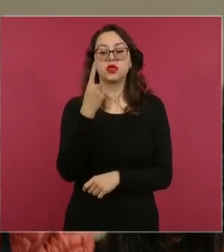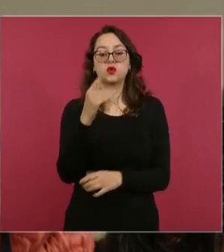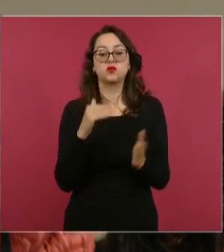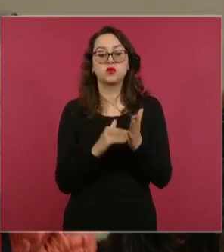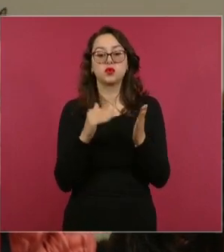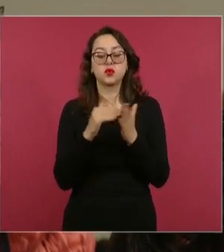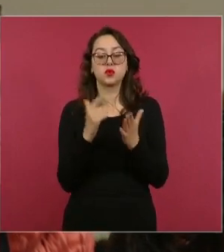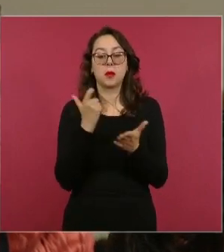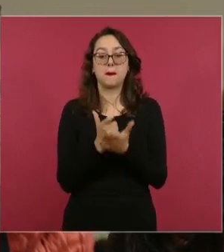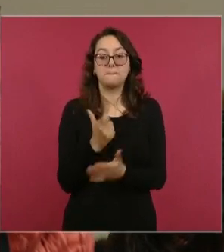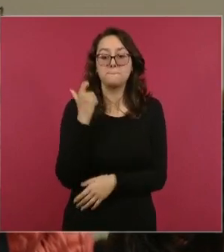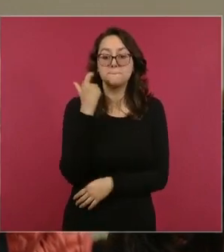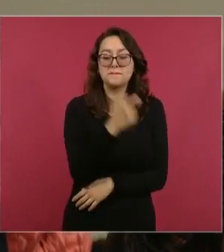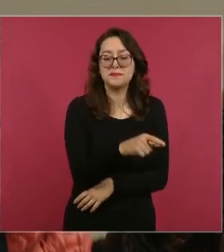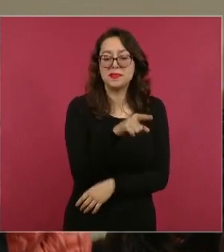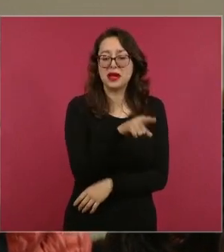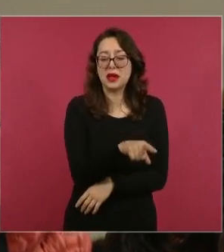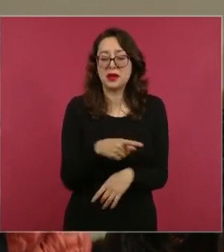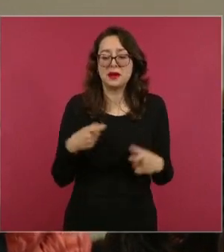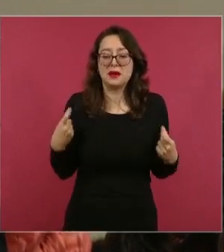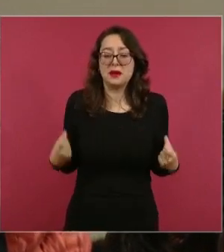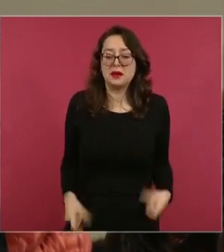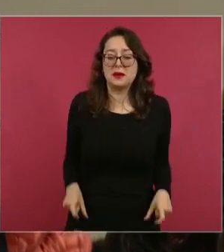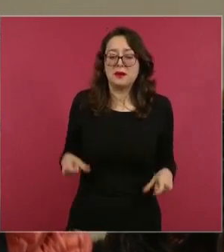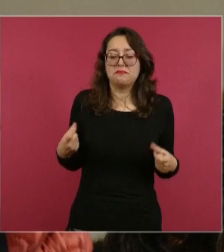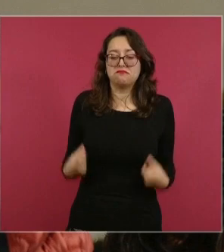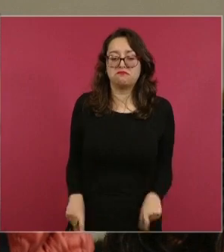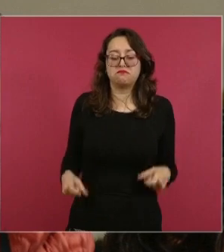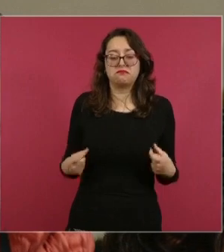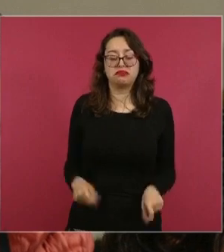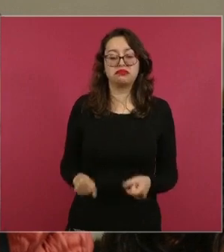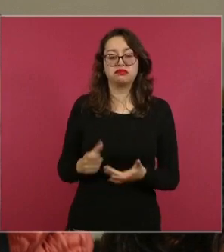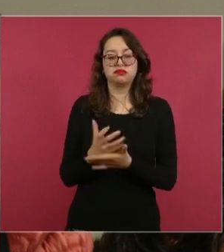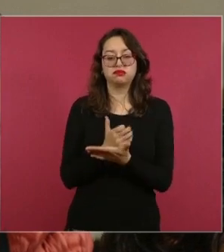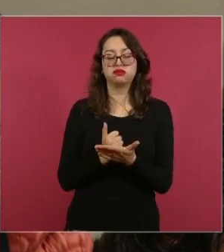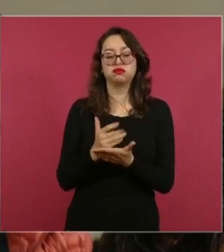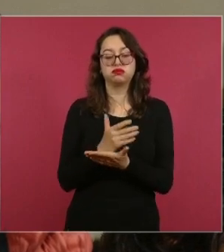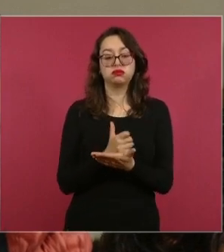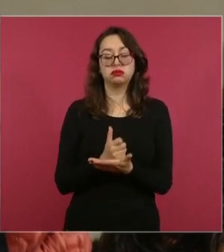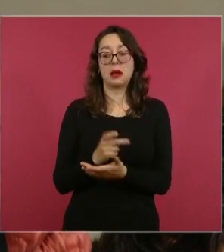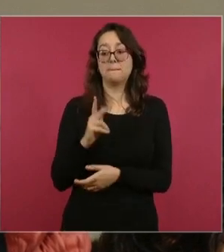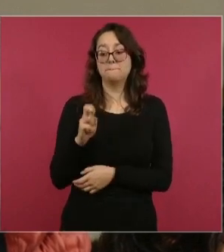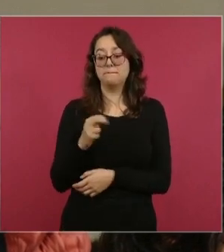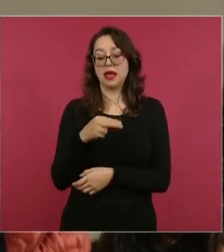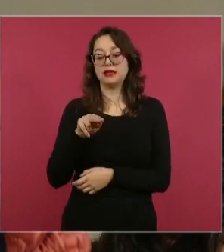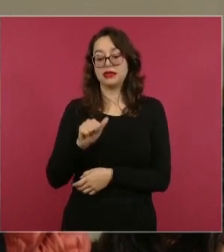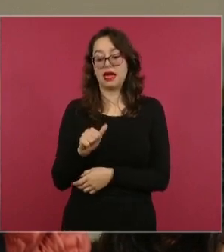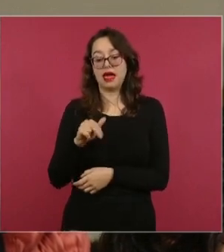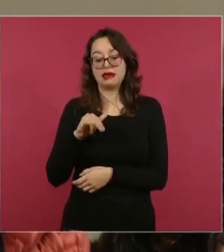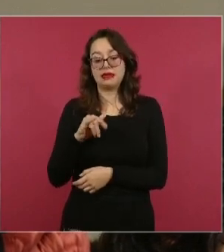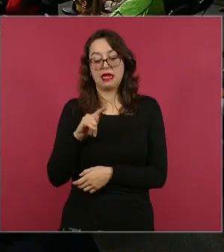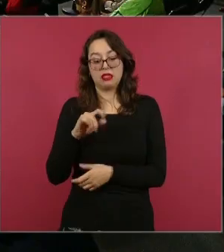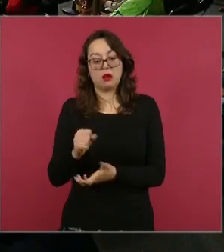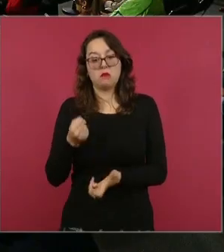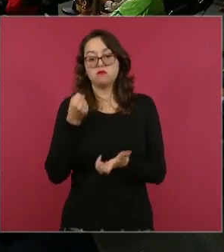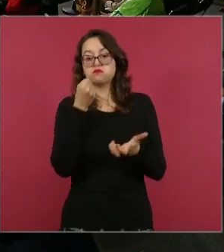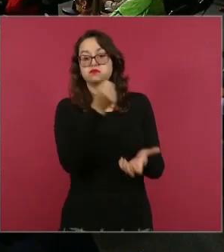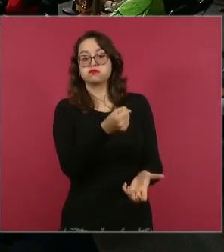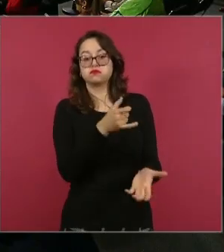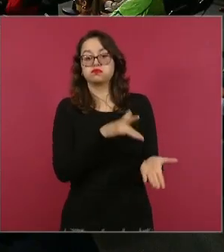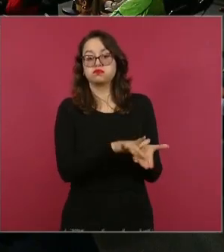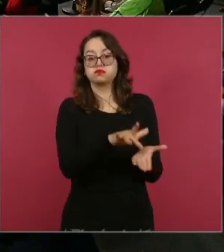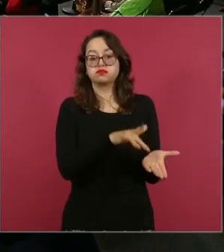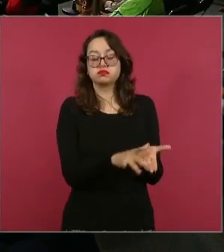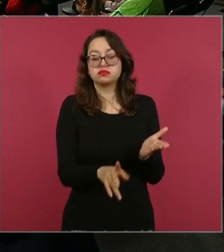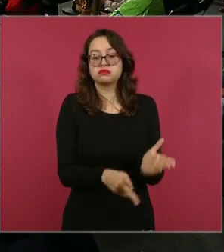fue el periodista que más dinero obtuvo con en la administración de Enrique Peña Nieto eh de una lista de